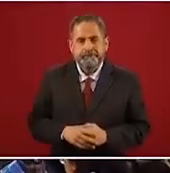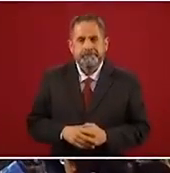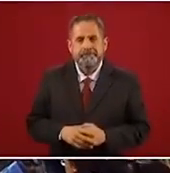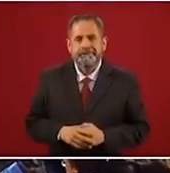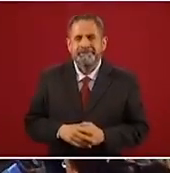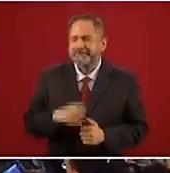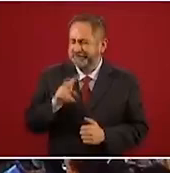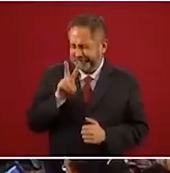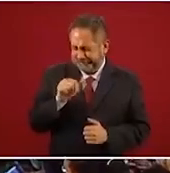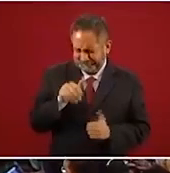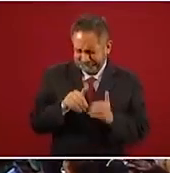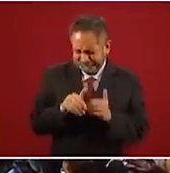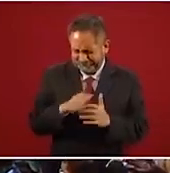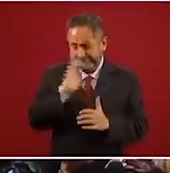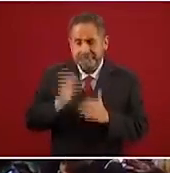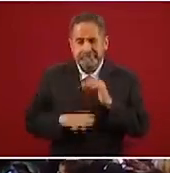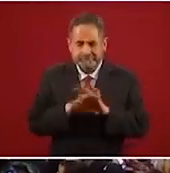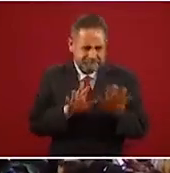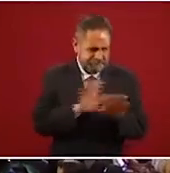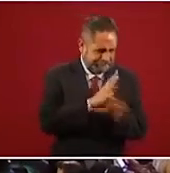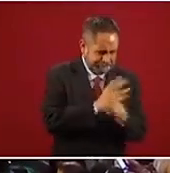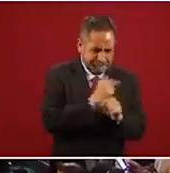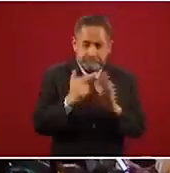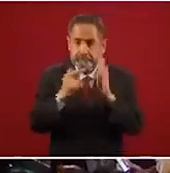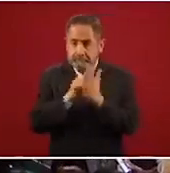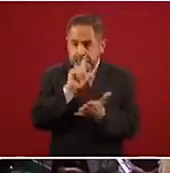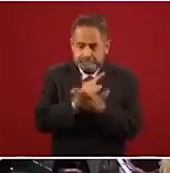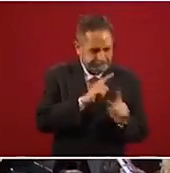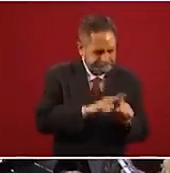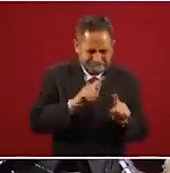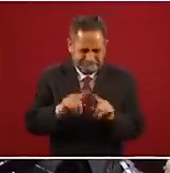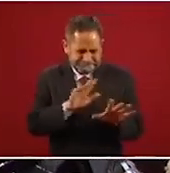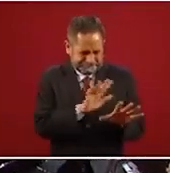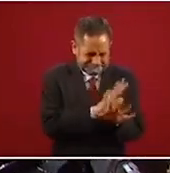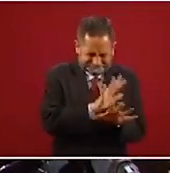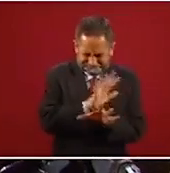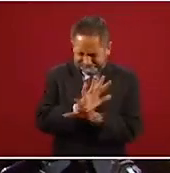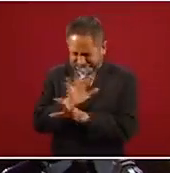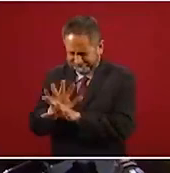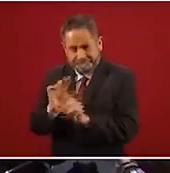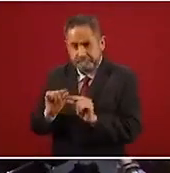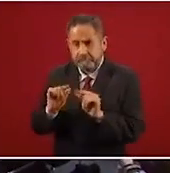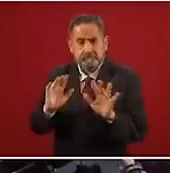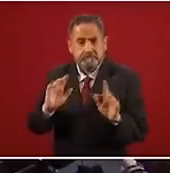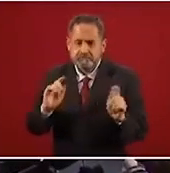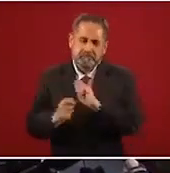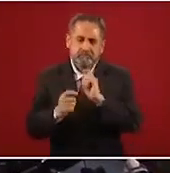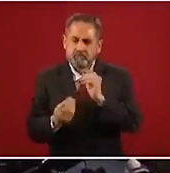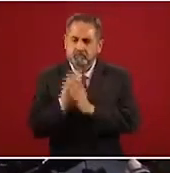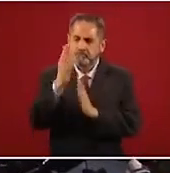casi terminamos de ajustar todo el marco legal. Ya es una nueva constitución.